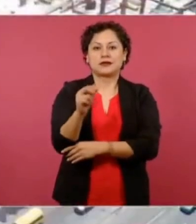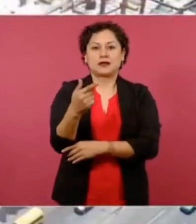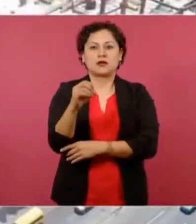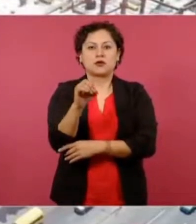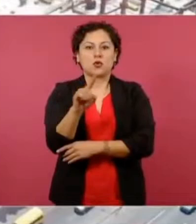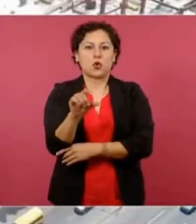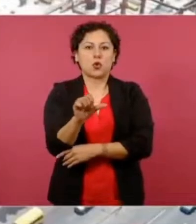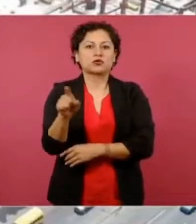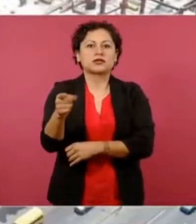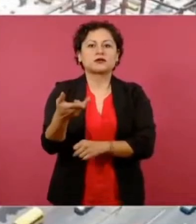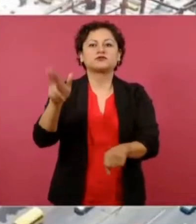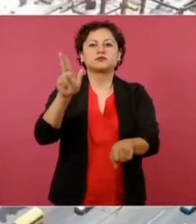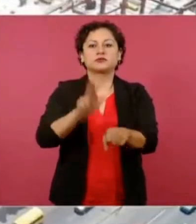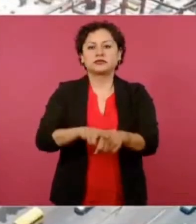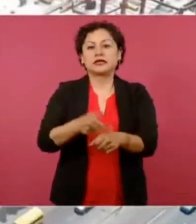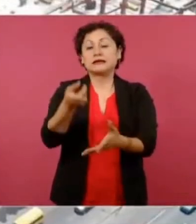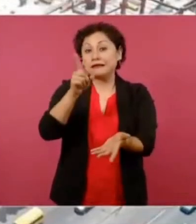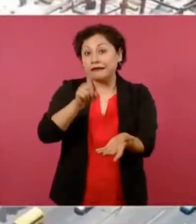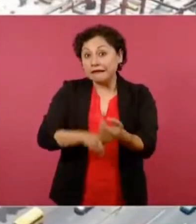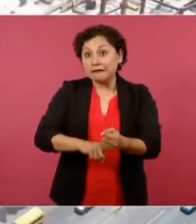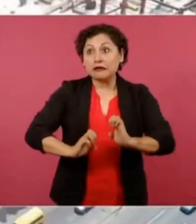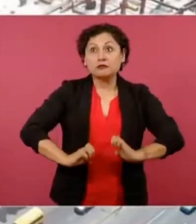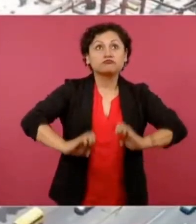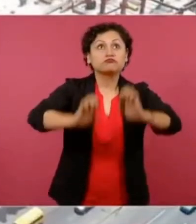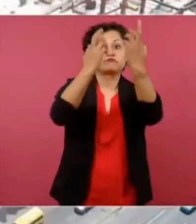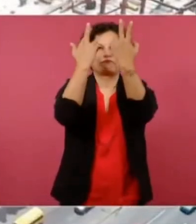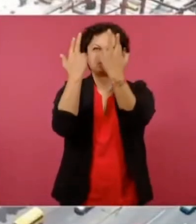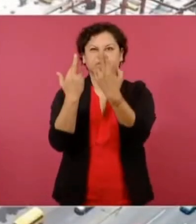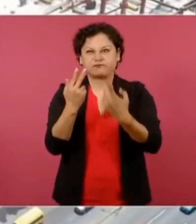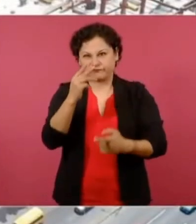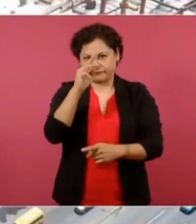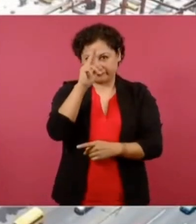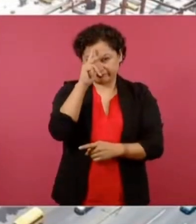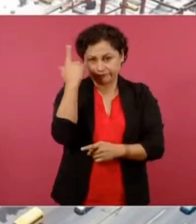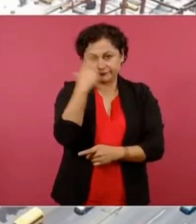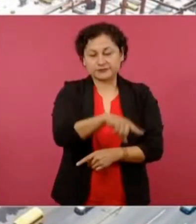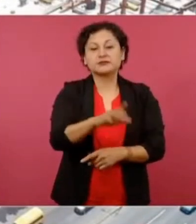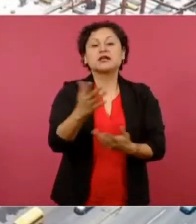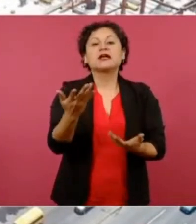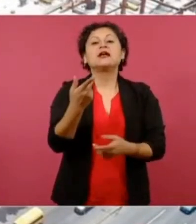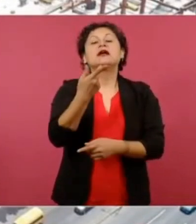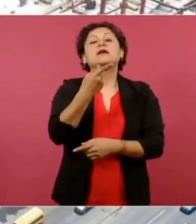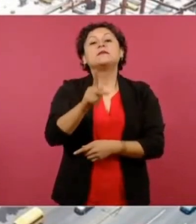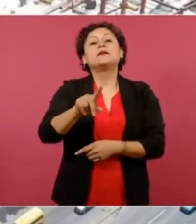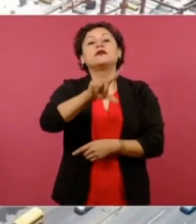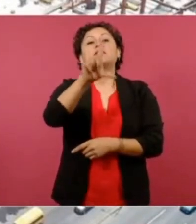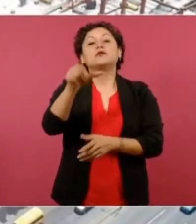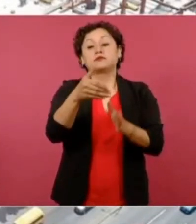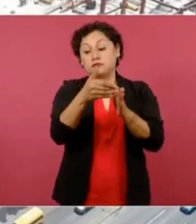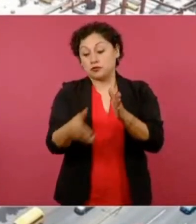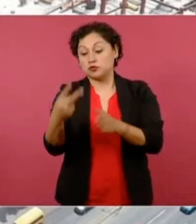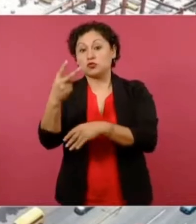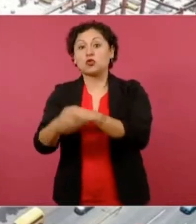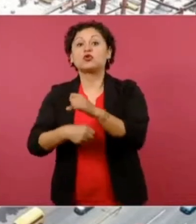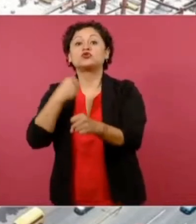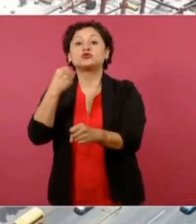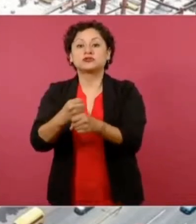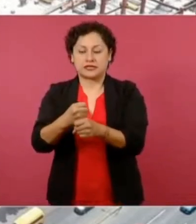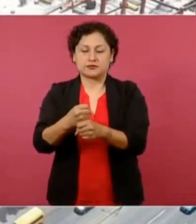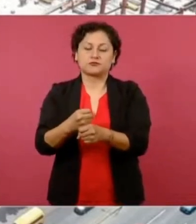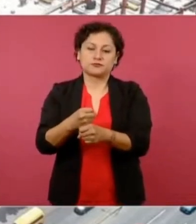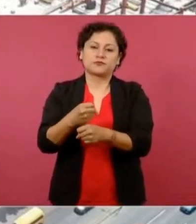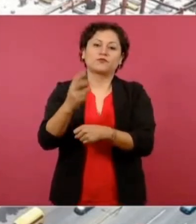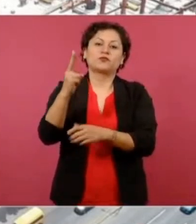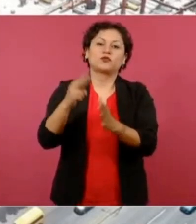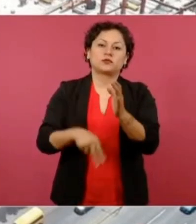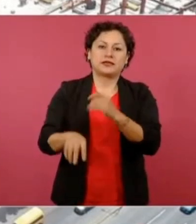que tuvo daños estructurales tras el sismo. Sin embargo, cuando 2 años después, en 2019,